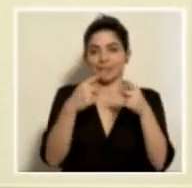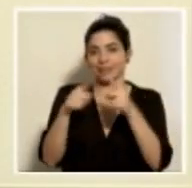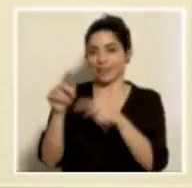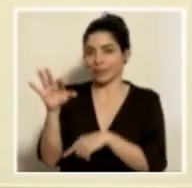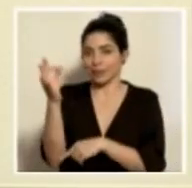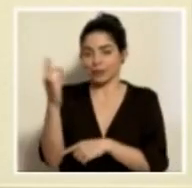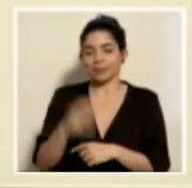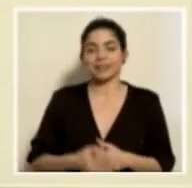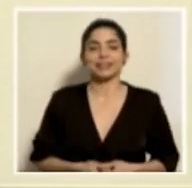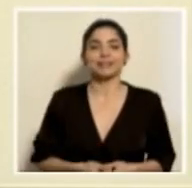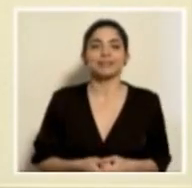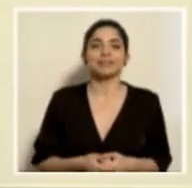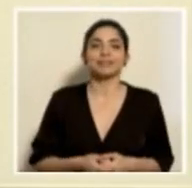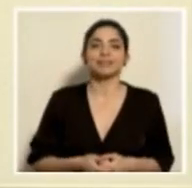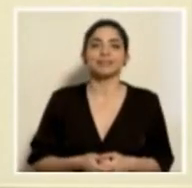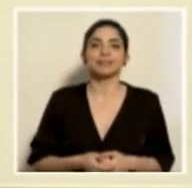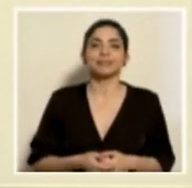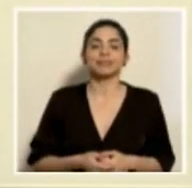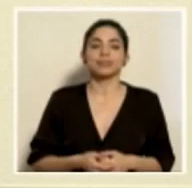formas.